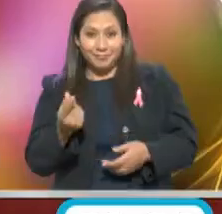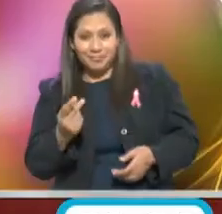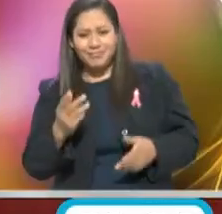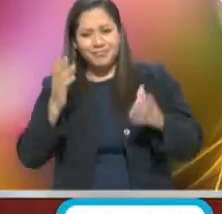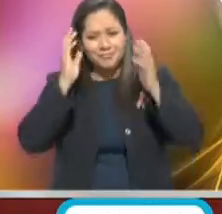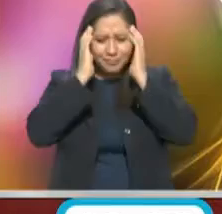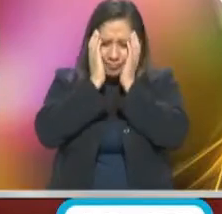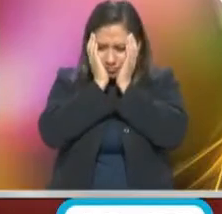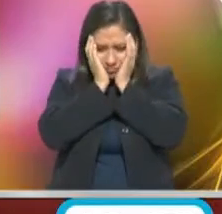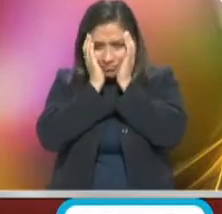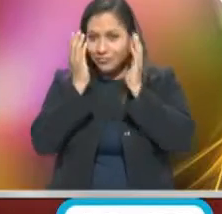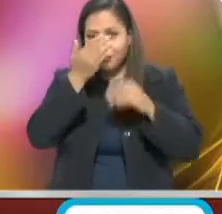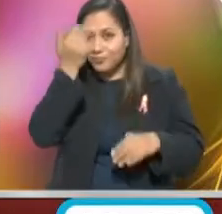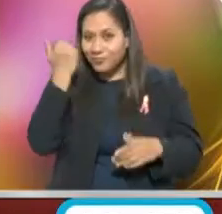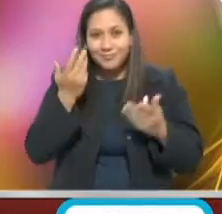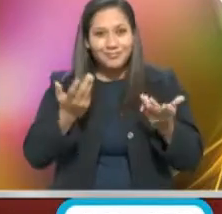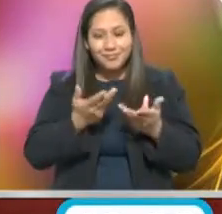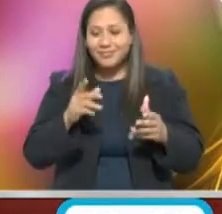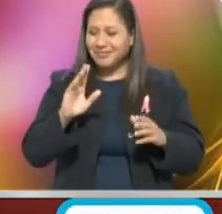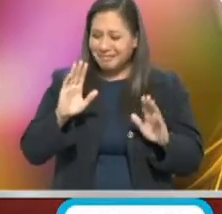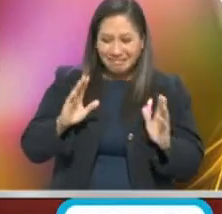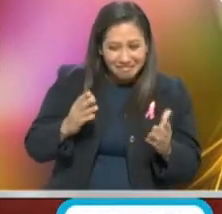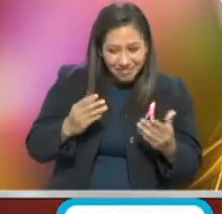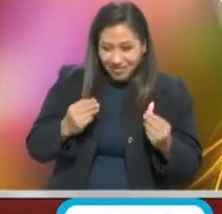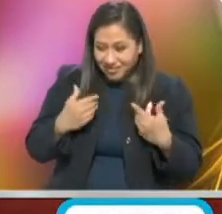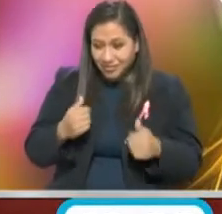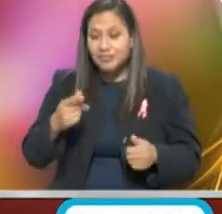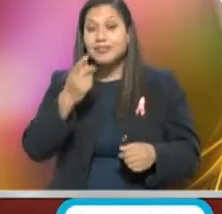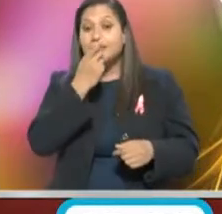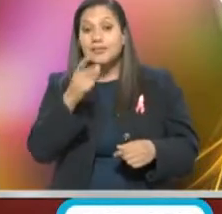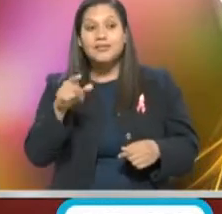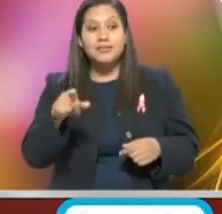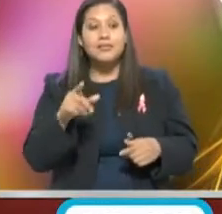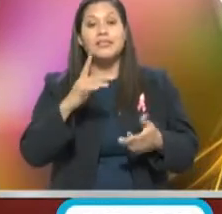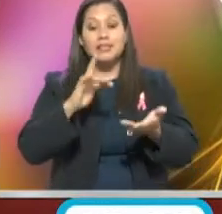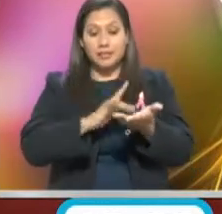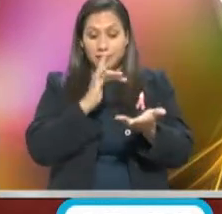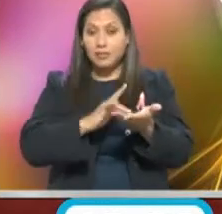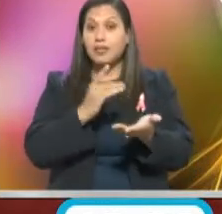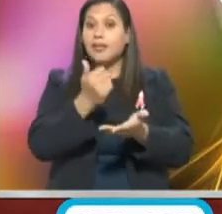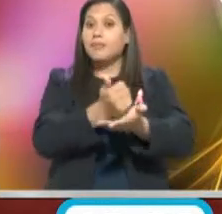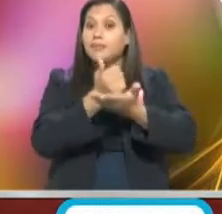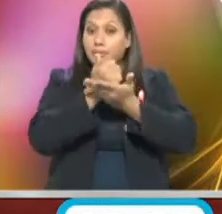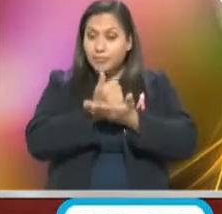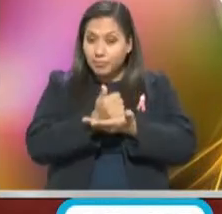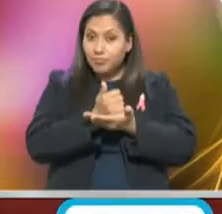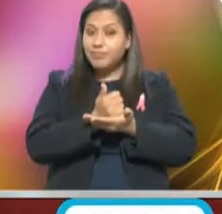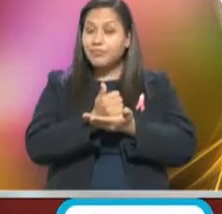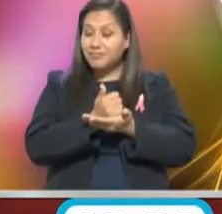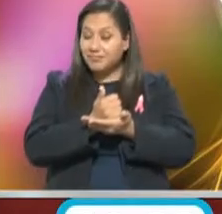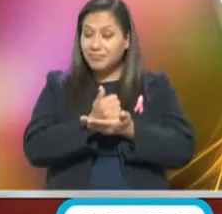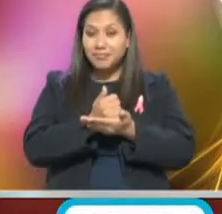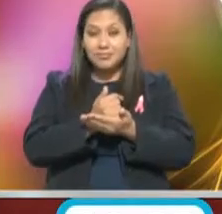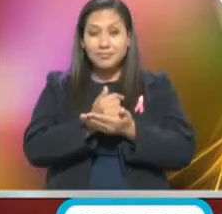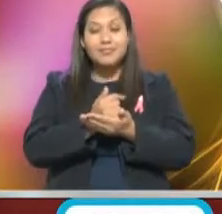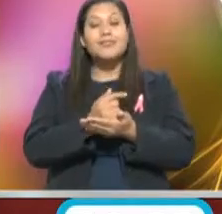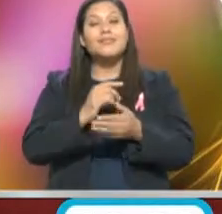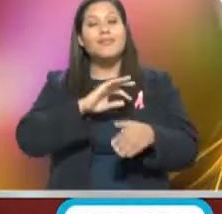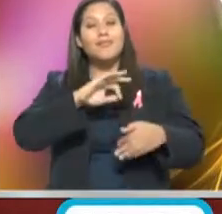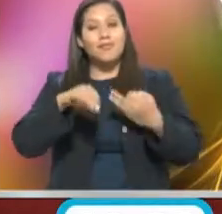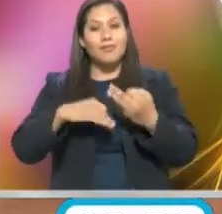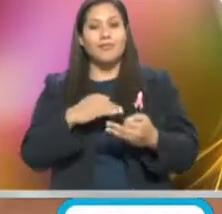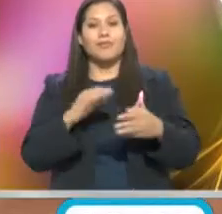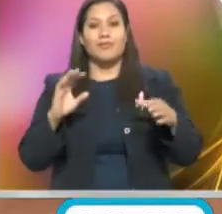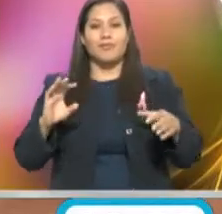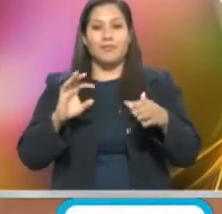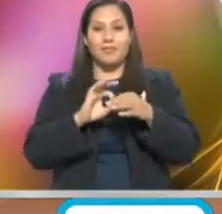qué hacer con ella a veces porque pues no la entiendo, pero me dicen que ya hay una aplicación que nos va a ayudar en casi todo lo relacionado con los